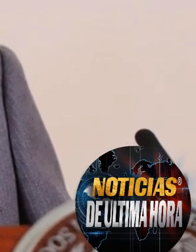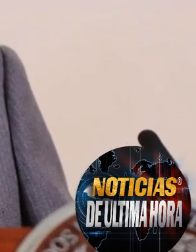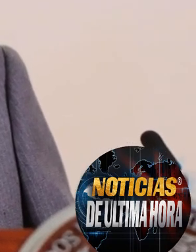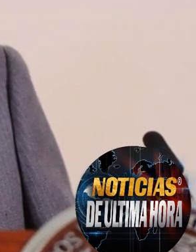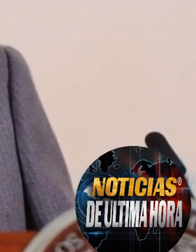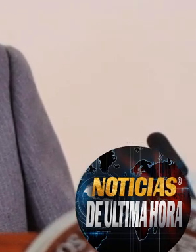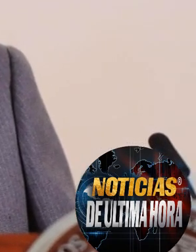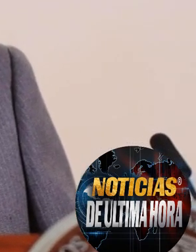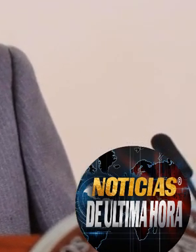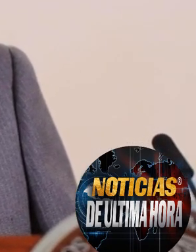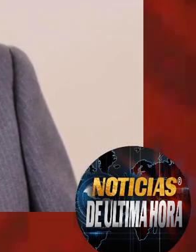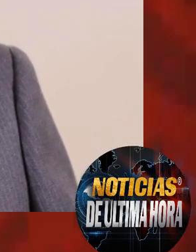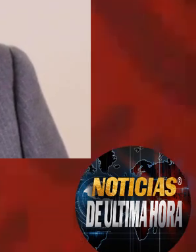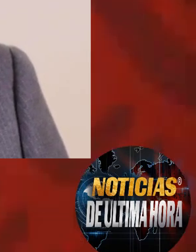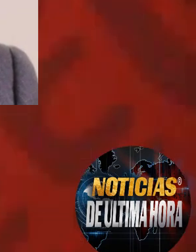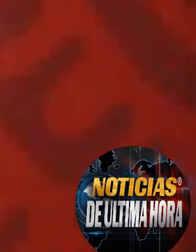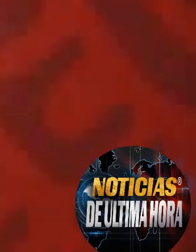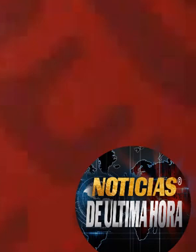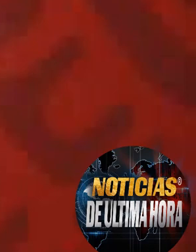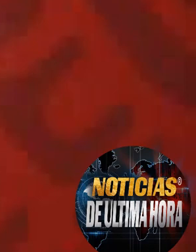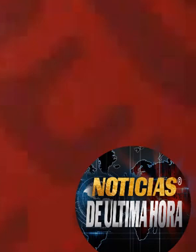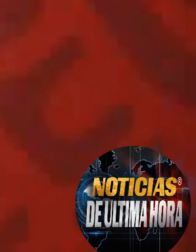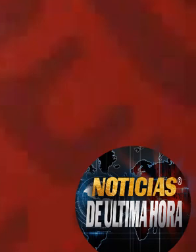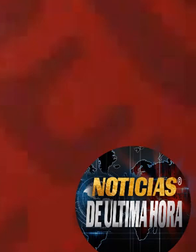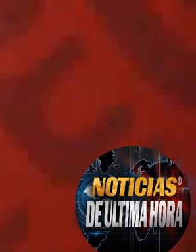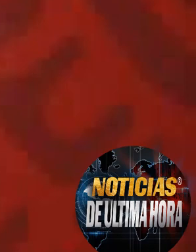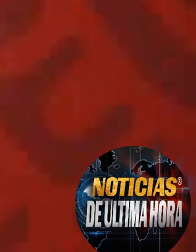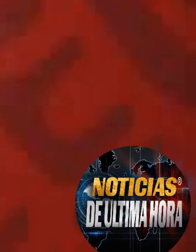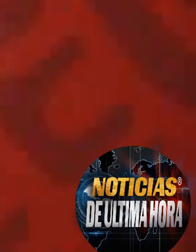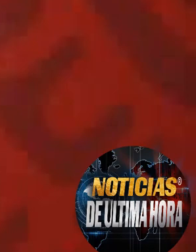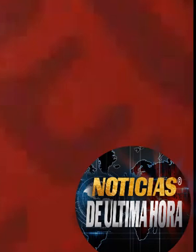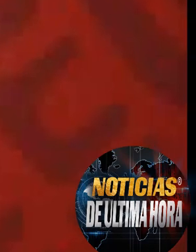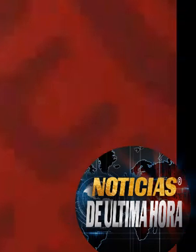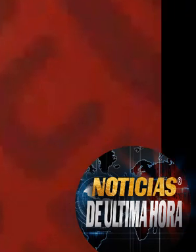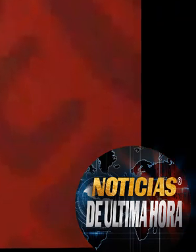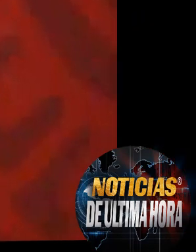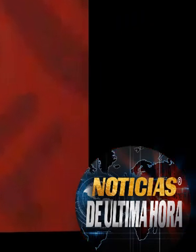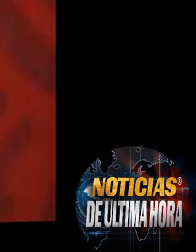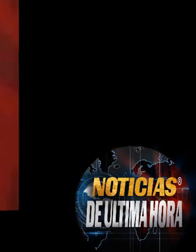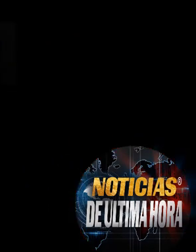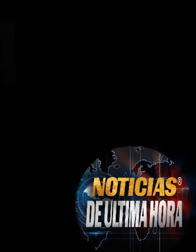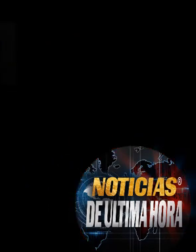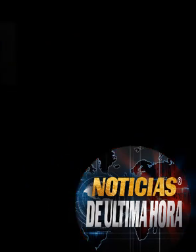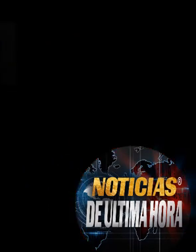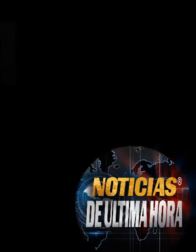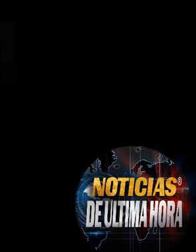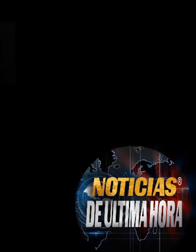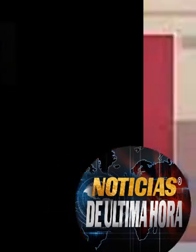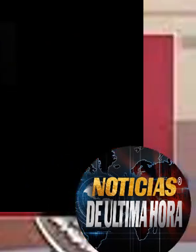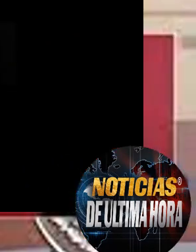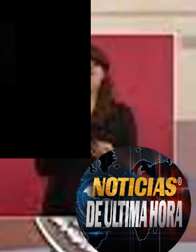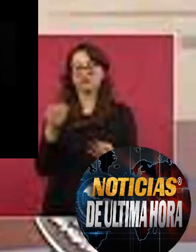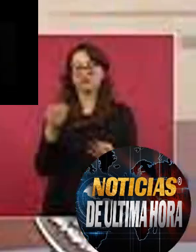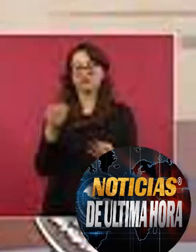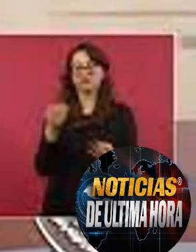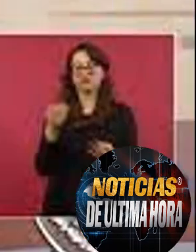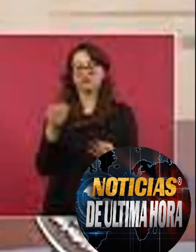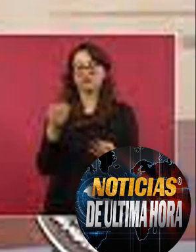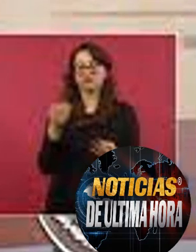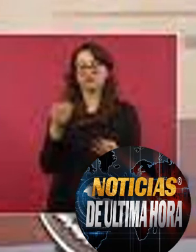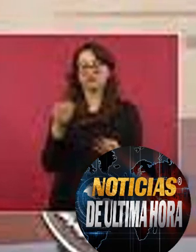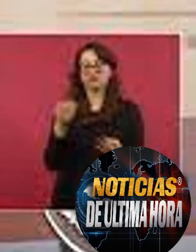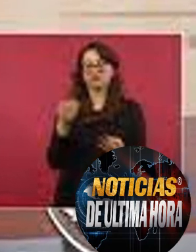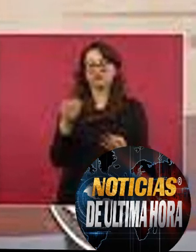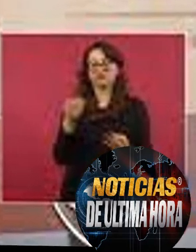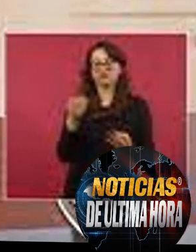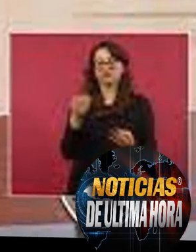más específicamente por la actuación de la agencia de la DEA para infiltrarse en una operación de redada contra el cártel de Sinaloa. En